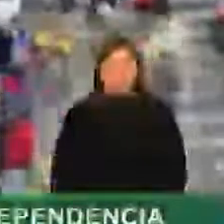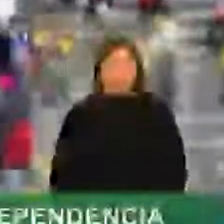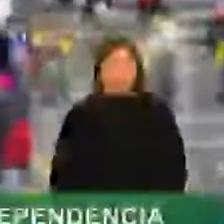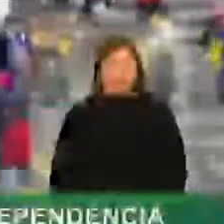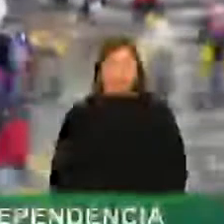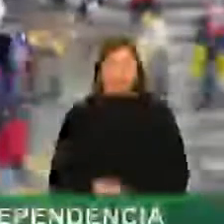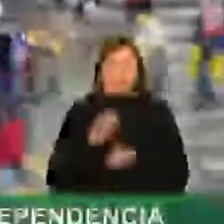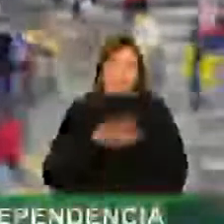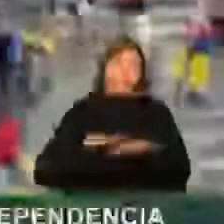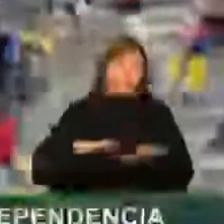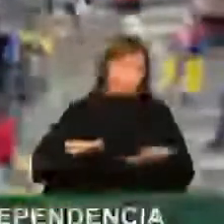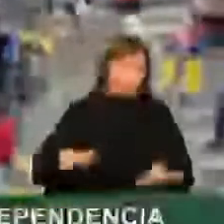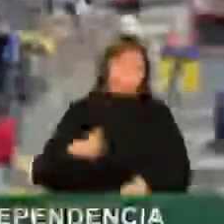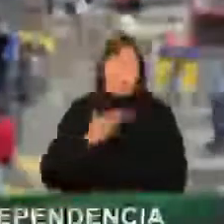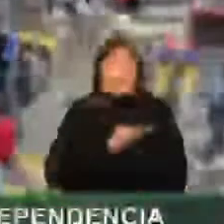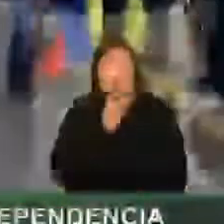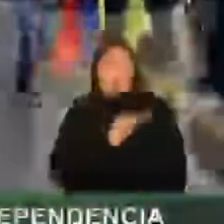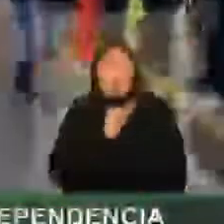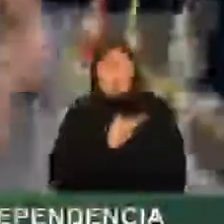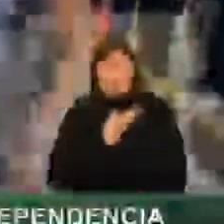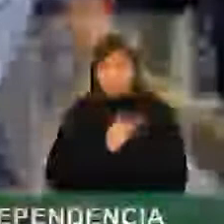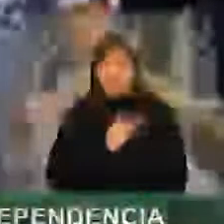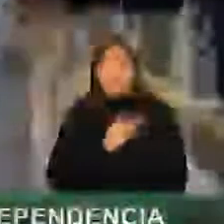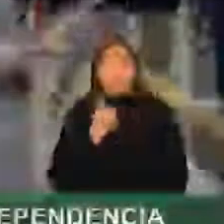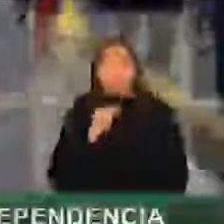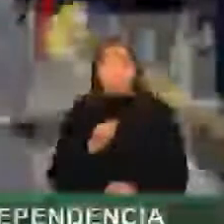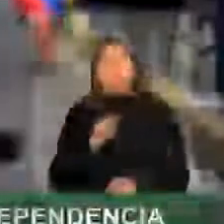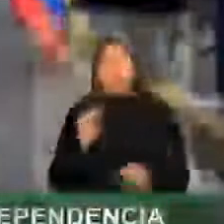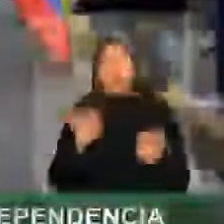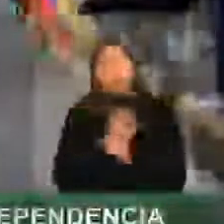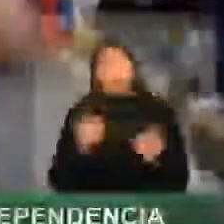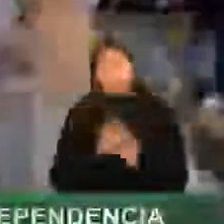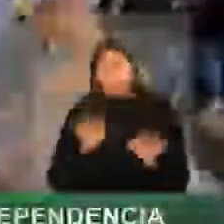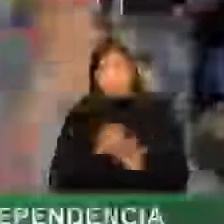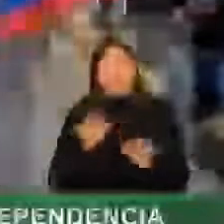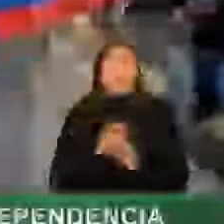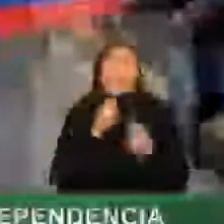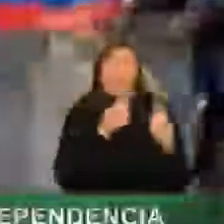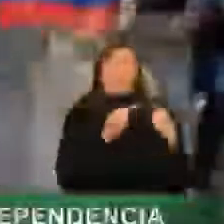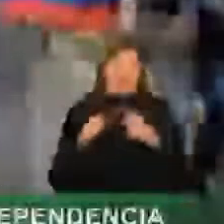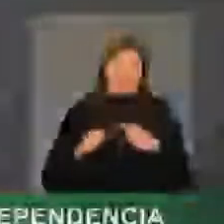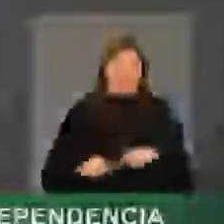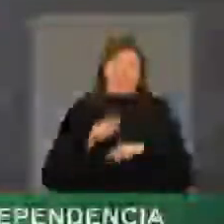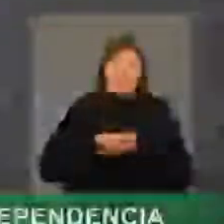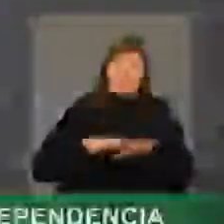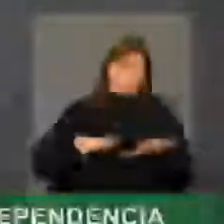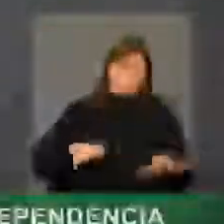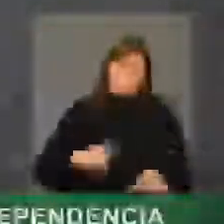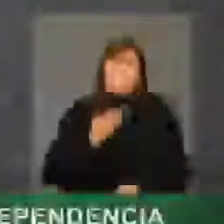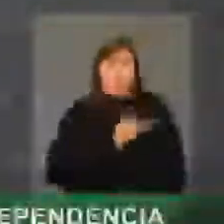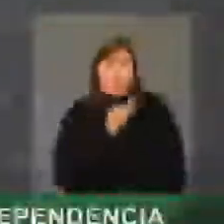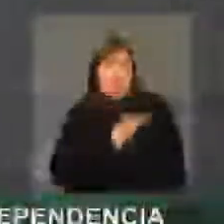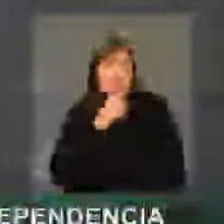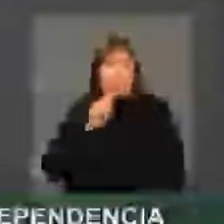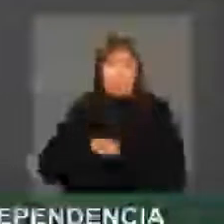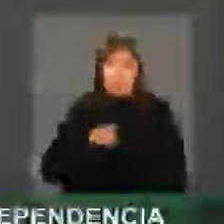Una multitudinaria protesta pacífica llenó este martes de color y música las calles de Colombia, donde miles de ciudadanos se manifestaron para plantear al gobierno sus reclamos de